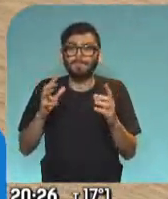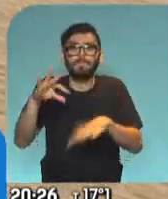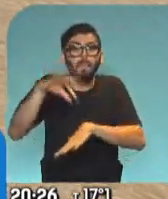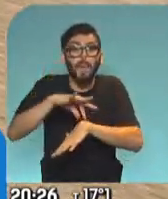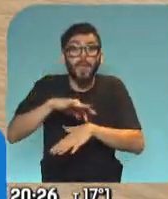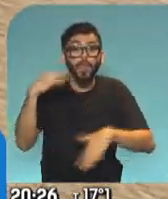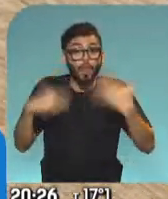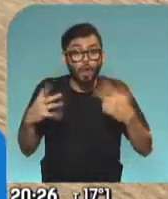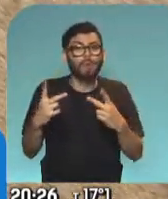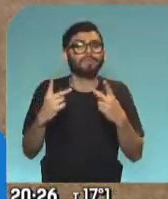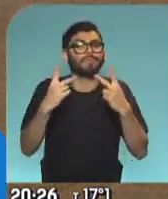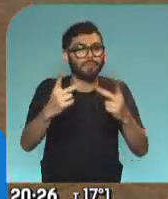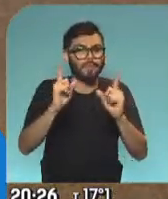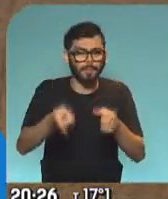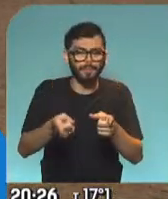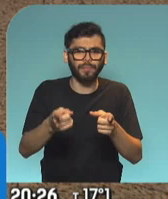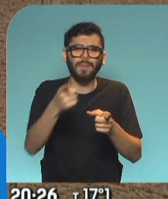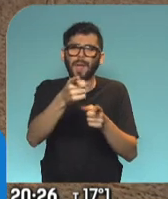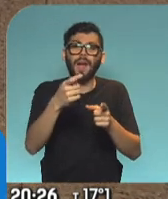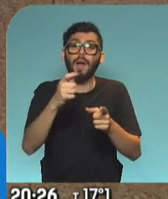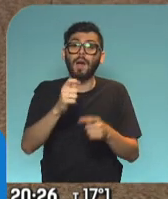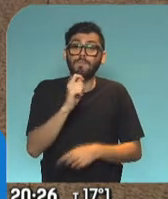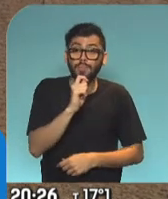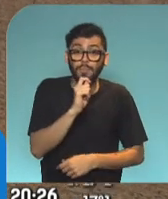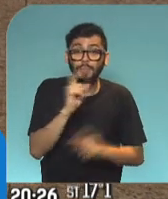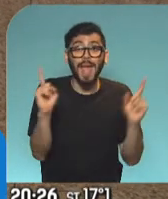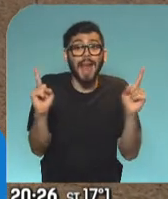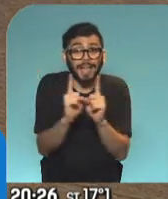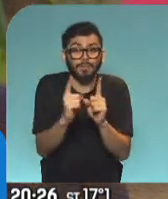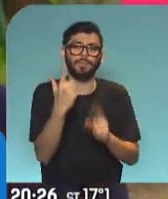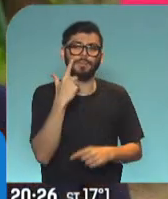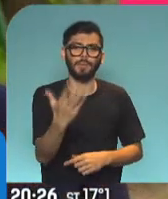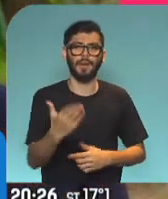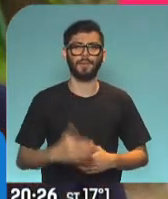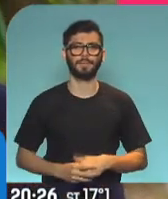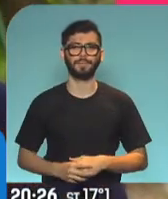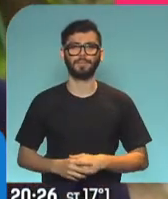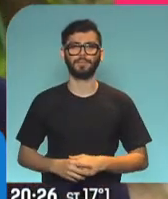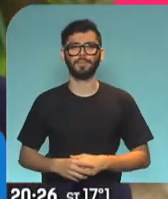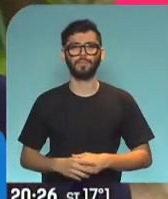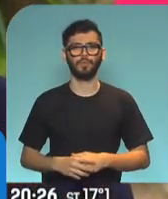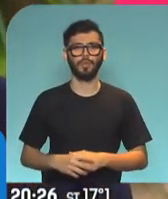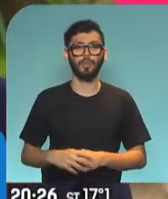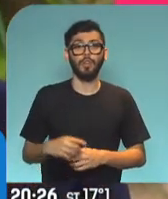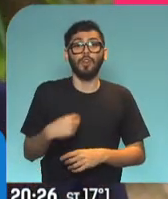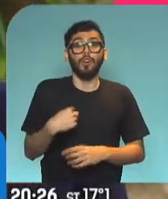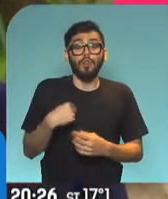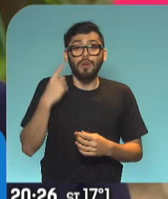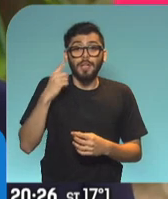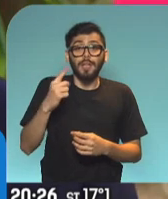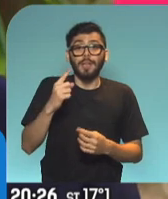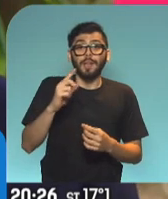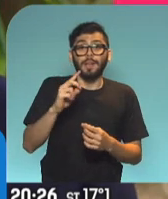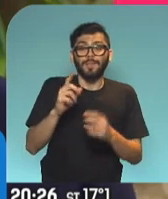en su resumen, todo lo que hay que saber. Creo que el segundo paso, esta primera etapa es relacionado